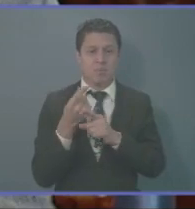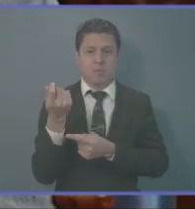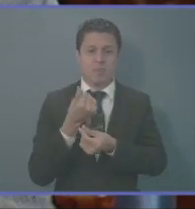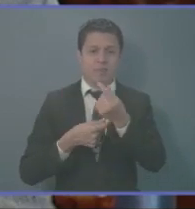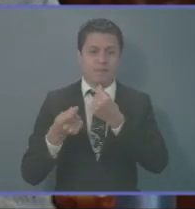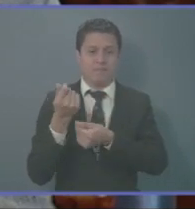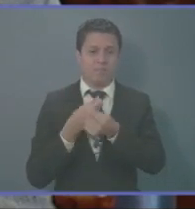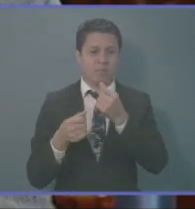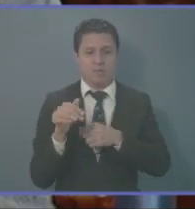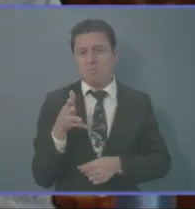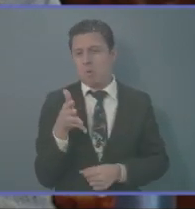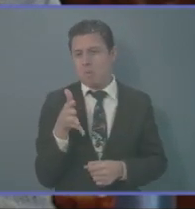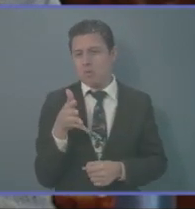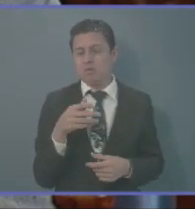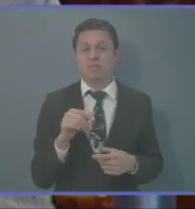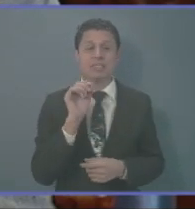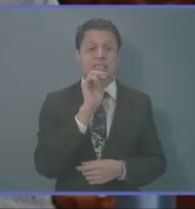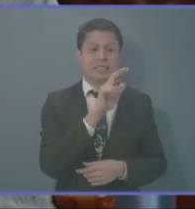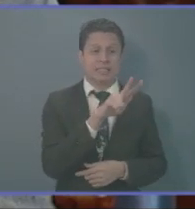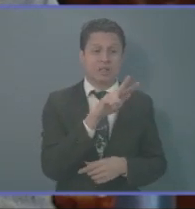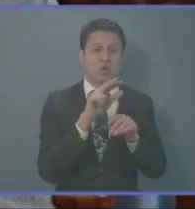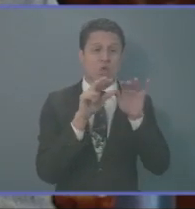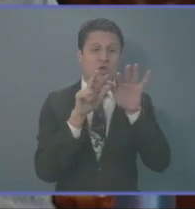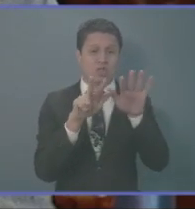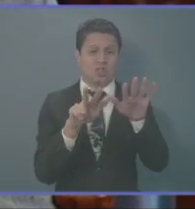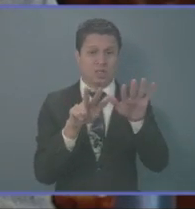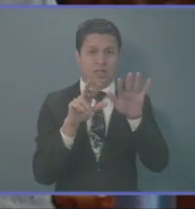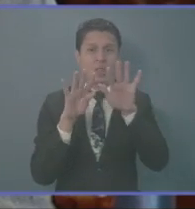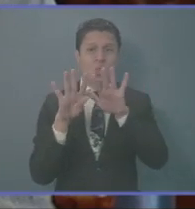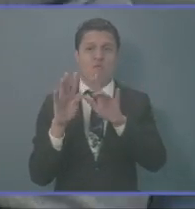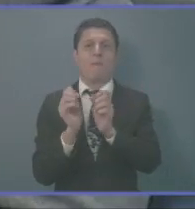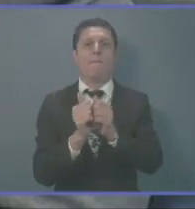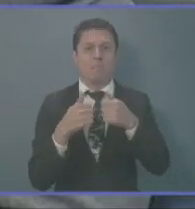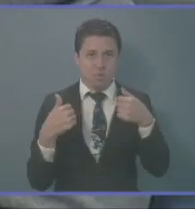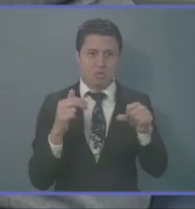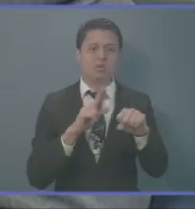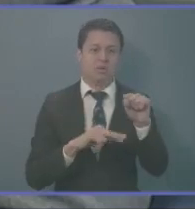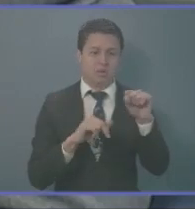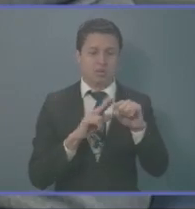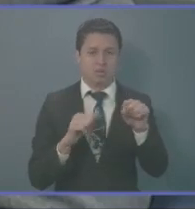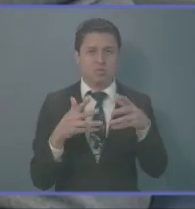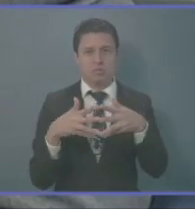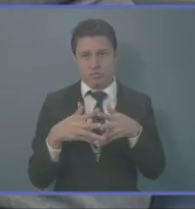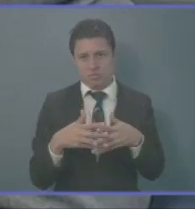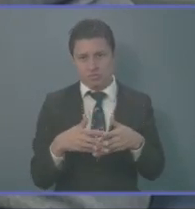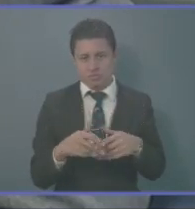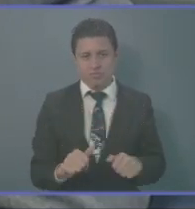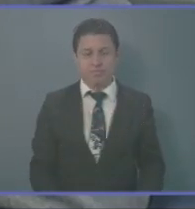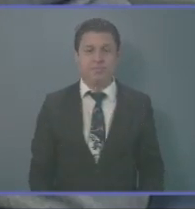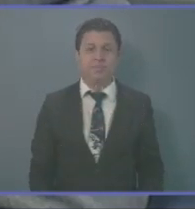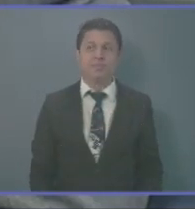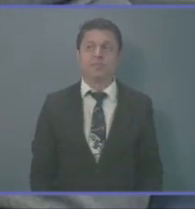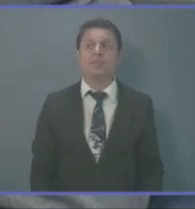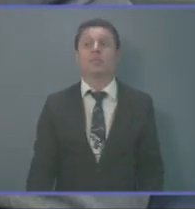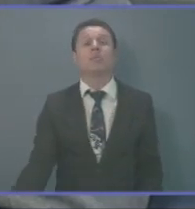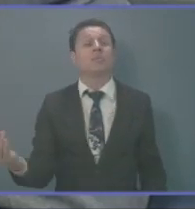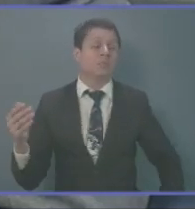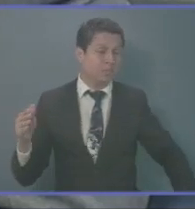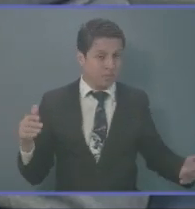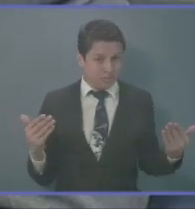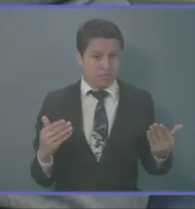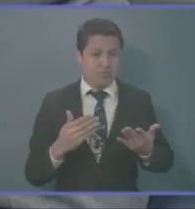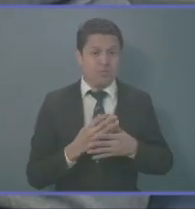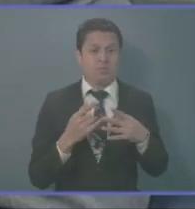equivalente aproximadamente a $389 millones de los Estados Unidos de América. Y de acuerdo con